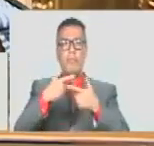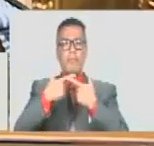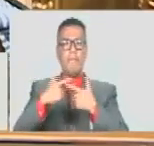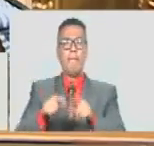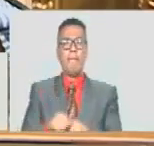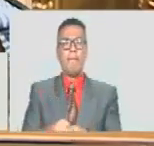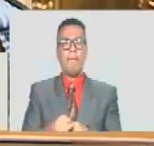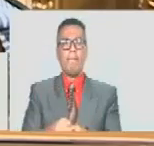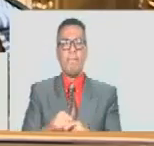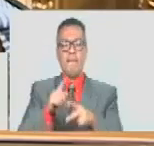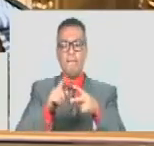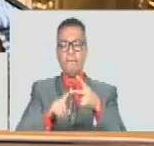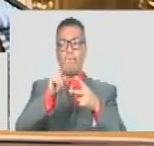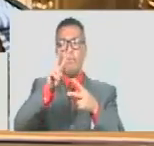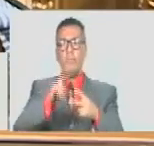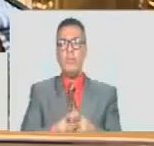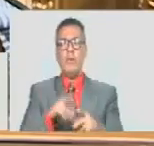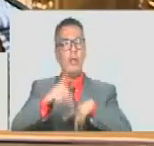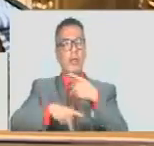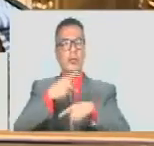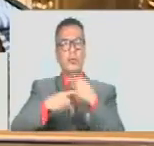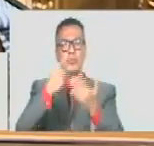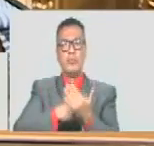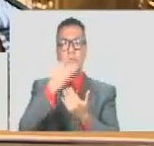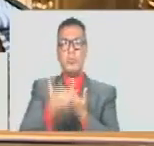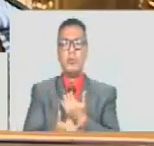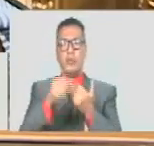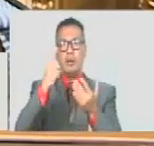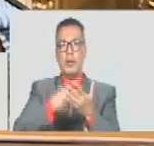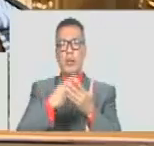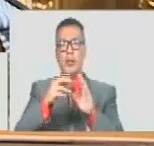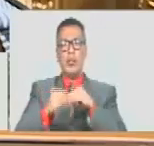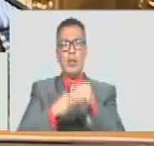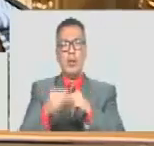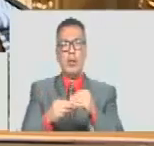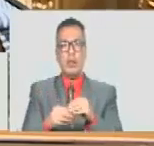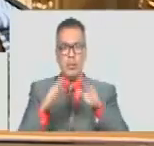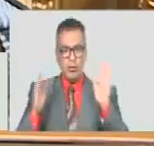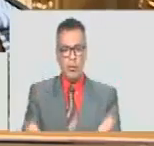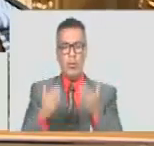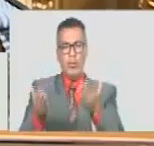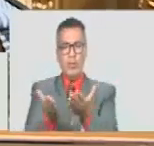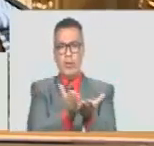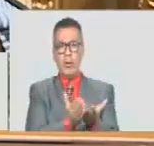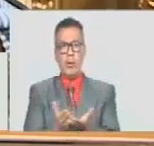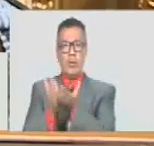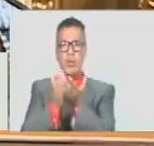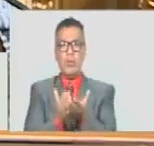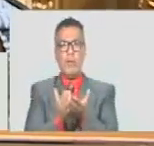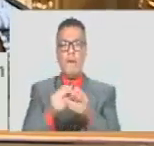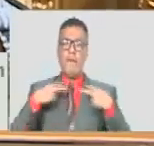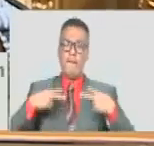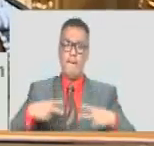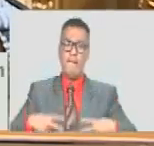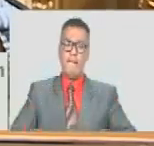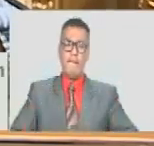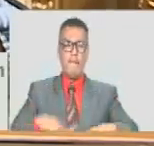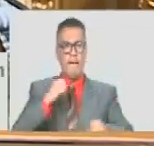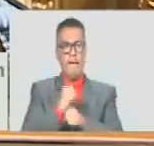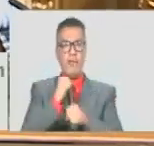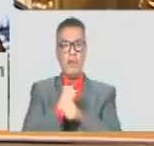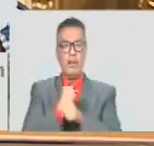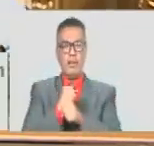libertad. Segundo, desarrollar planes y programas dirigidos a promover el estudio sobre la vida y obra